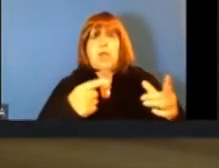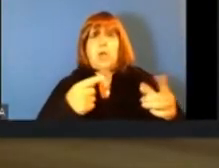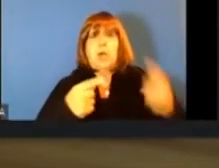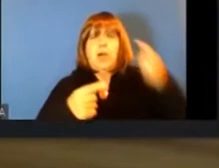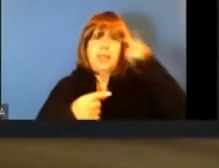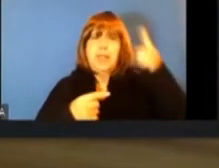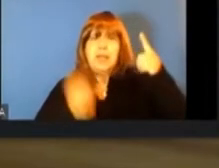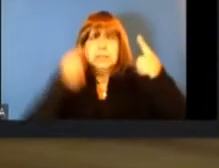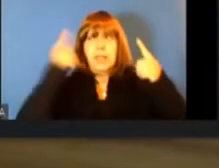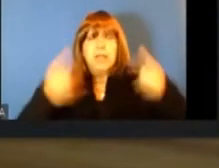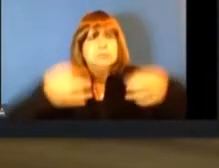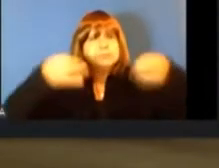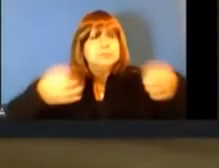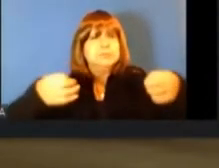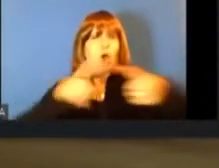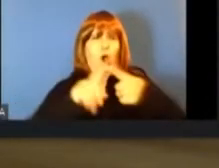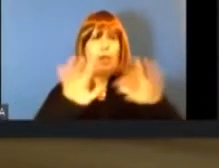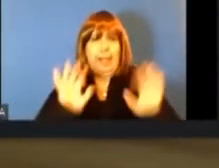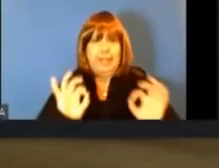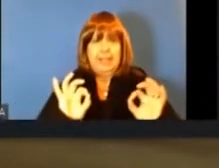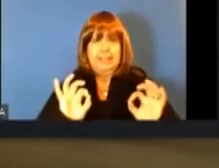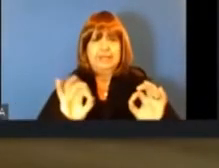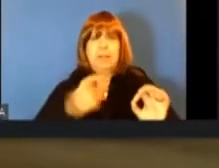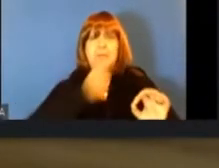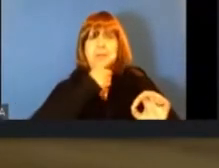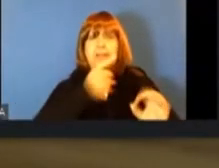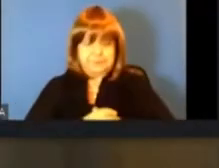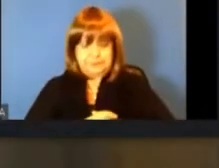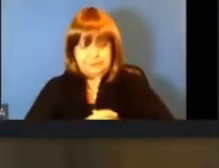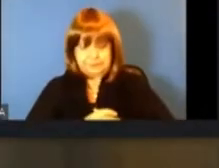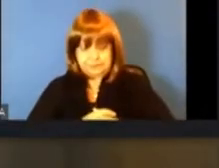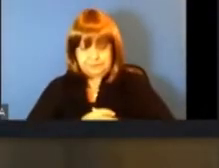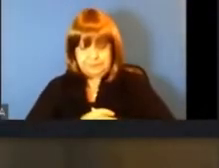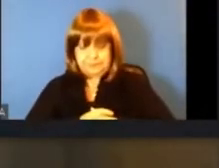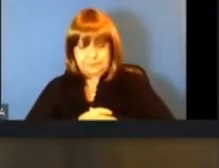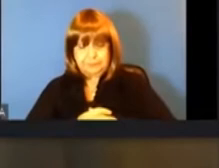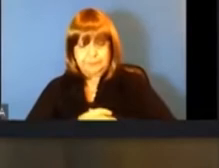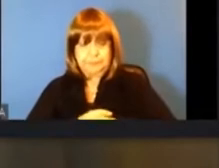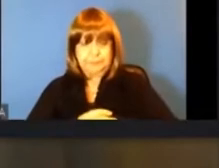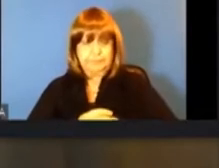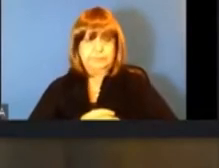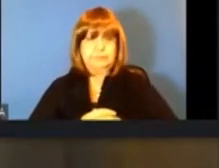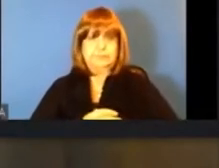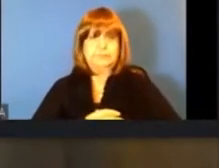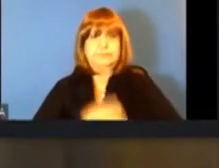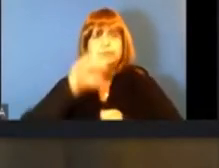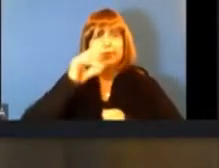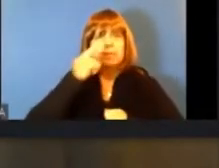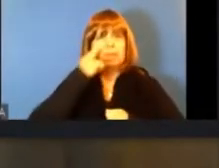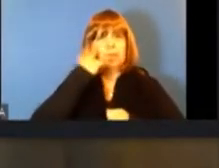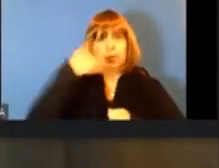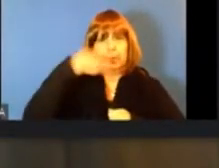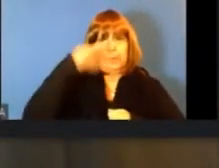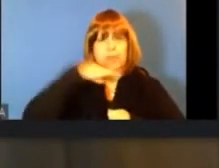más representación de los sectores empresariales que de los sectores de los trabajadores. Eso por un lado. Esa fue